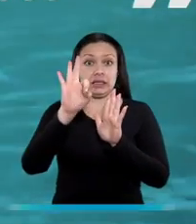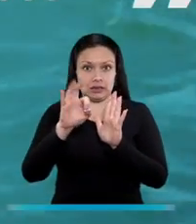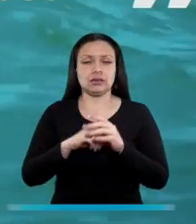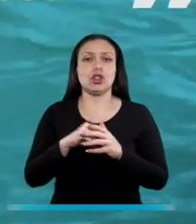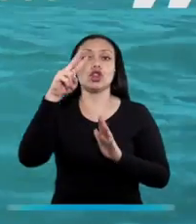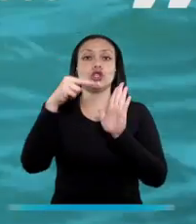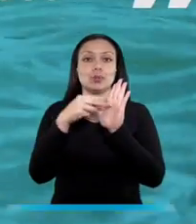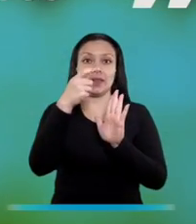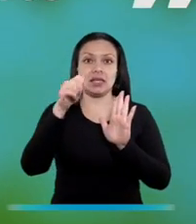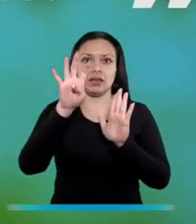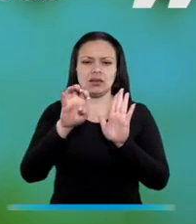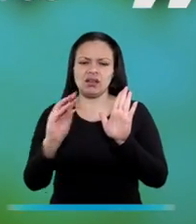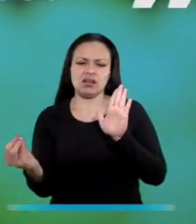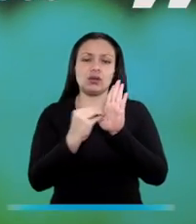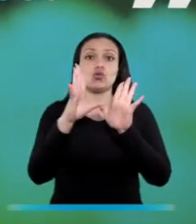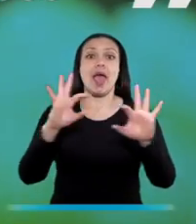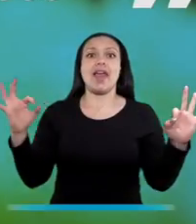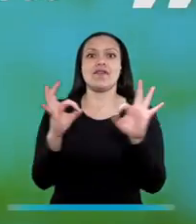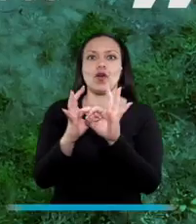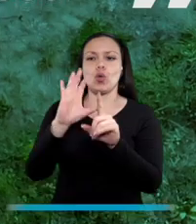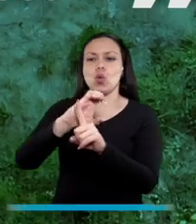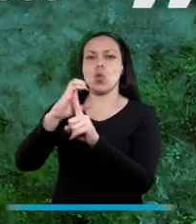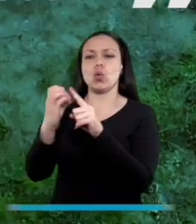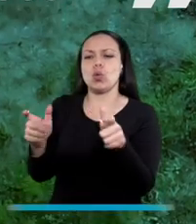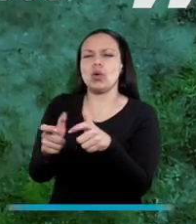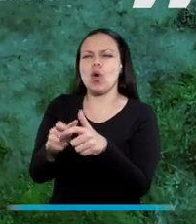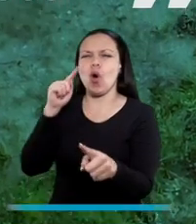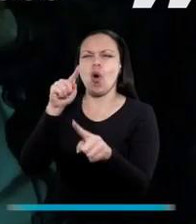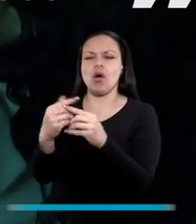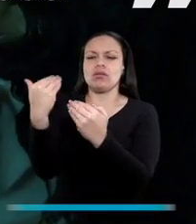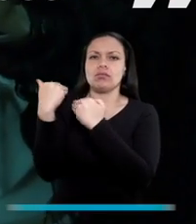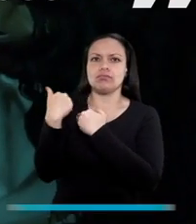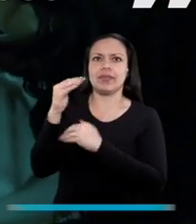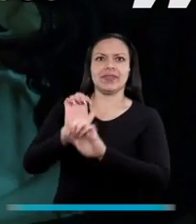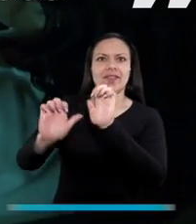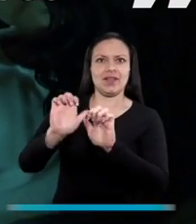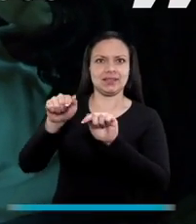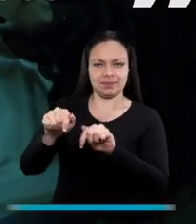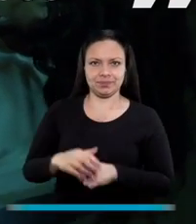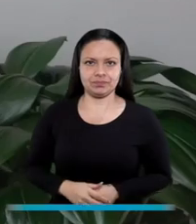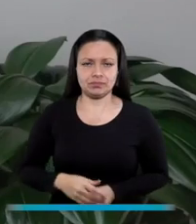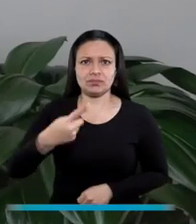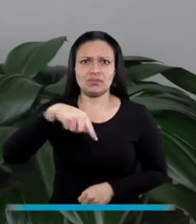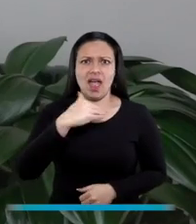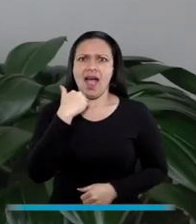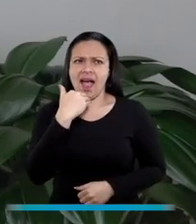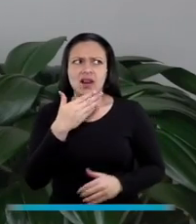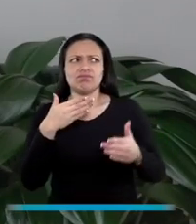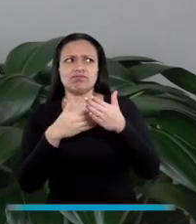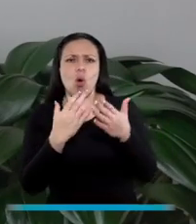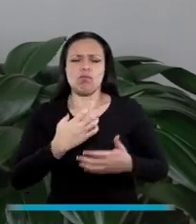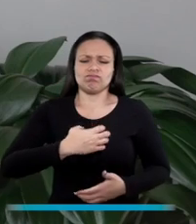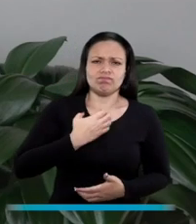1073 de 2019, que incorpora el enfoque étnico en la función preventiva de la PROCU en todas sus actuaciones. Para cualquier